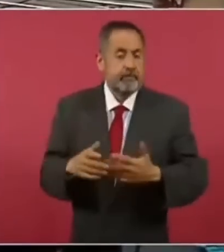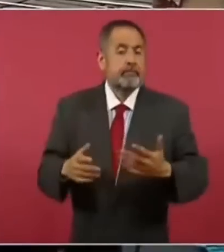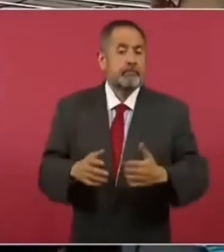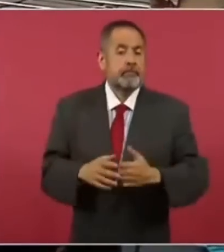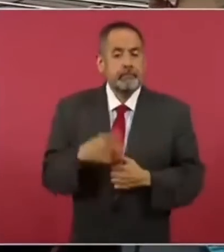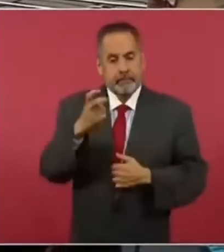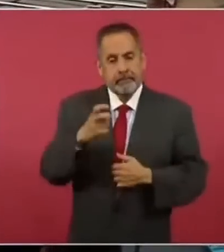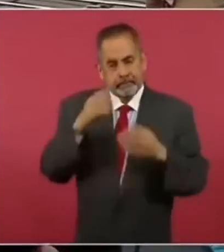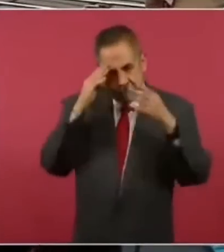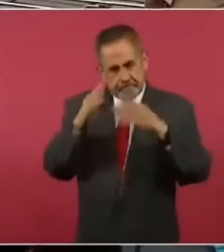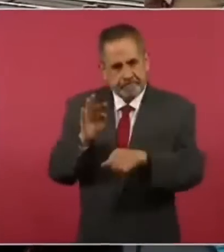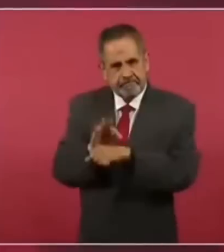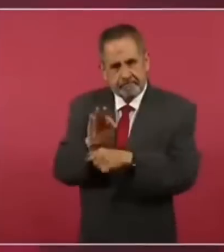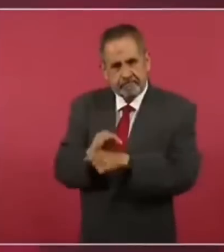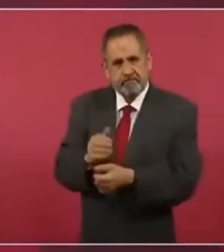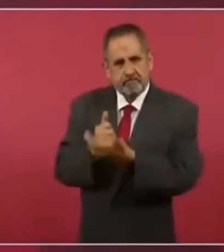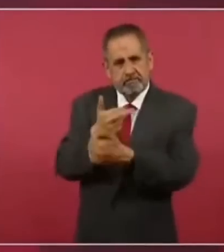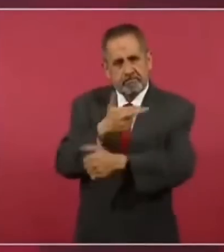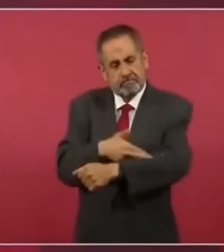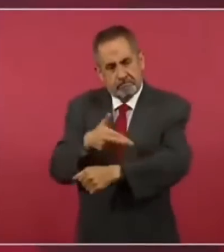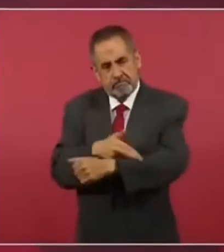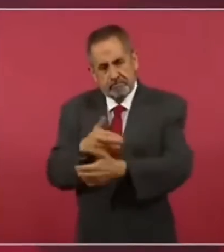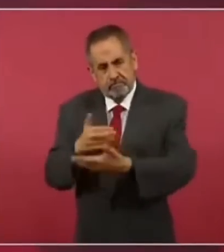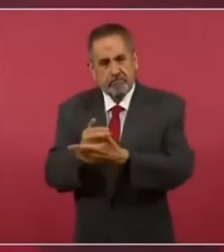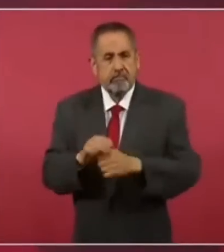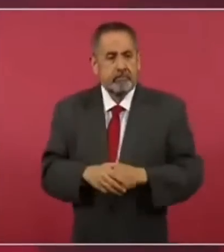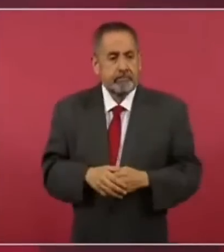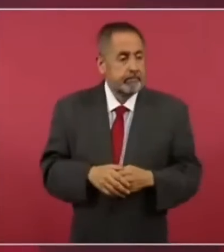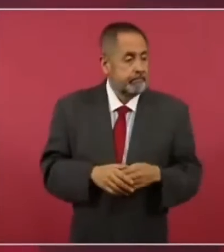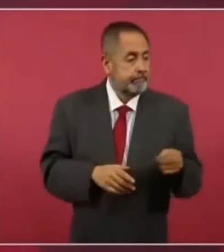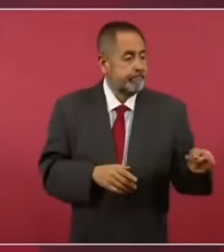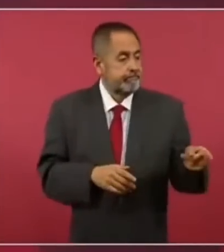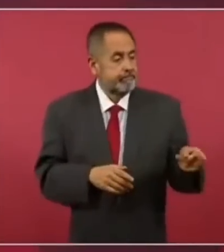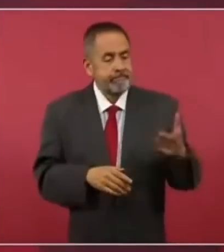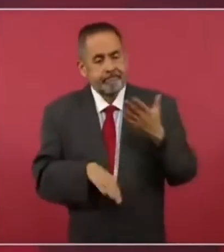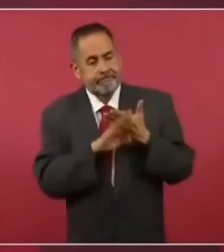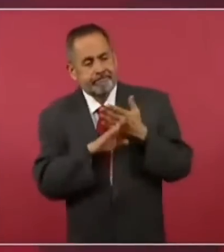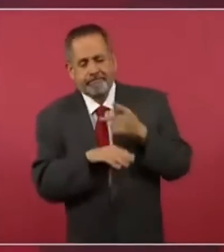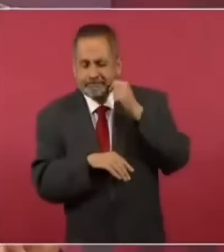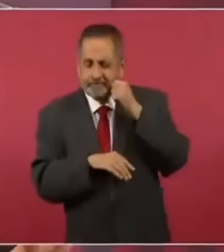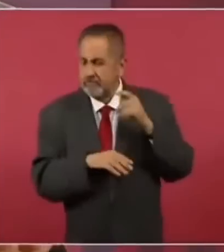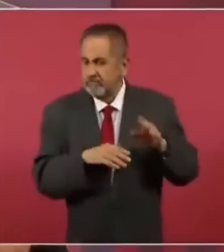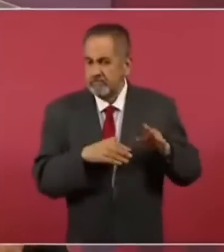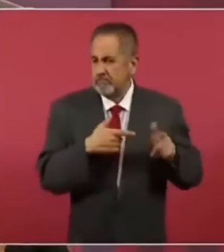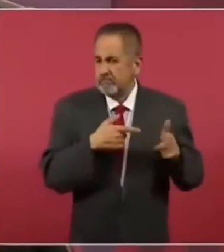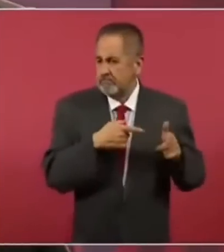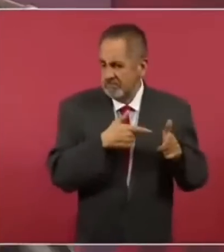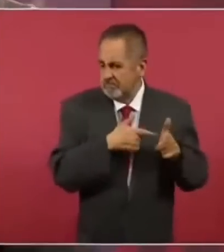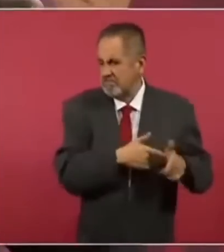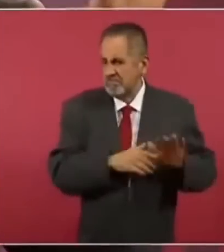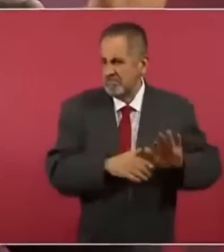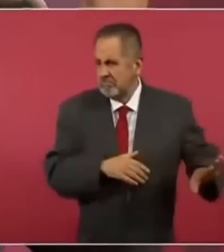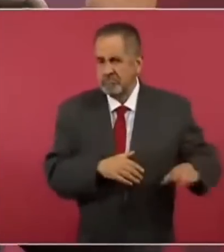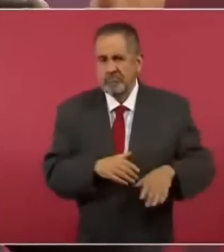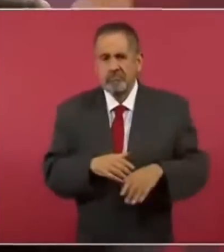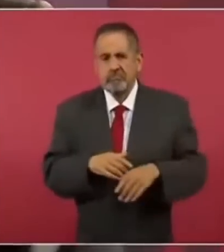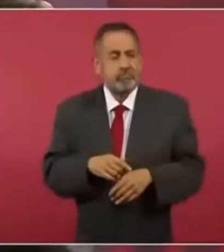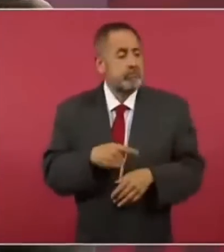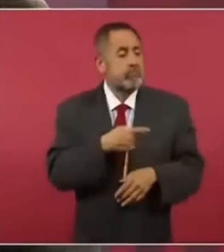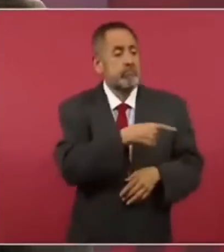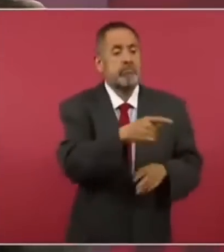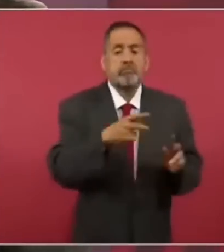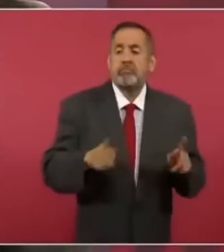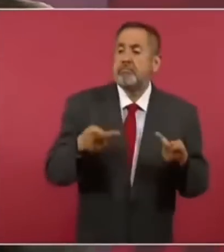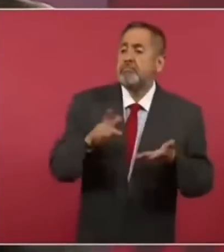Eso es lo que estamos garantizando. ¿Contra quién? Contra los distribuidores